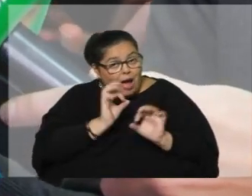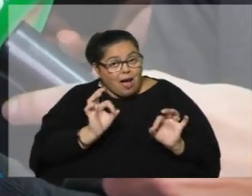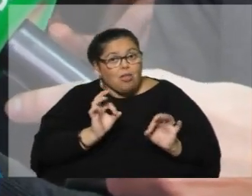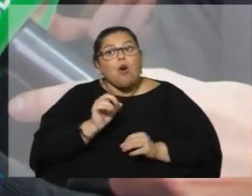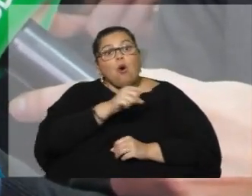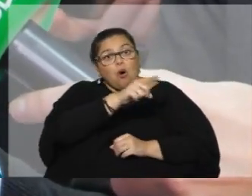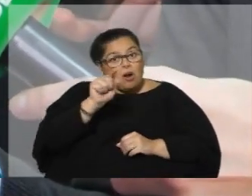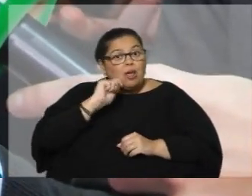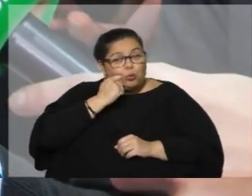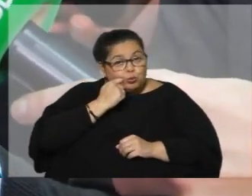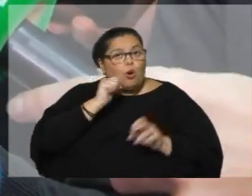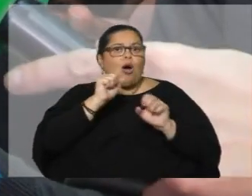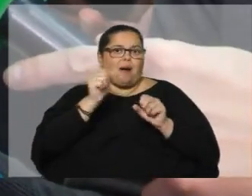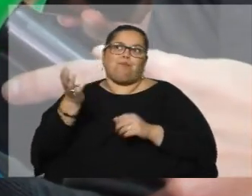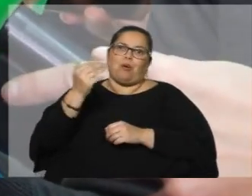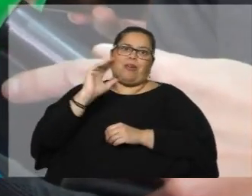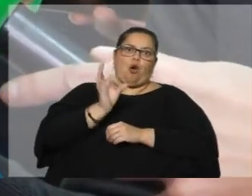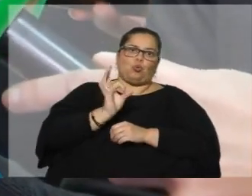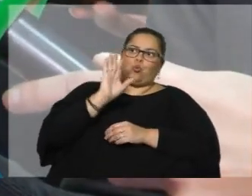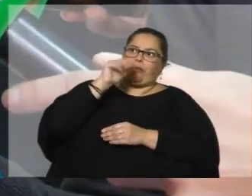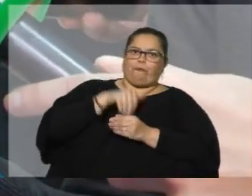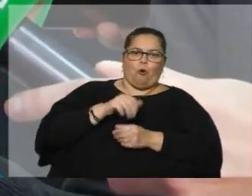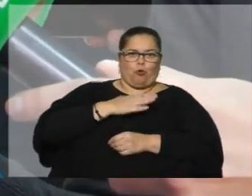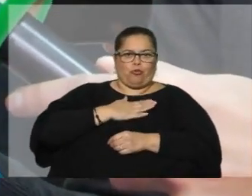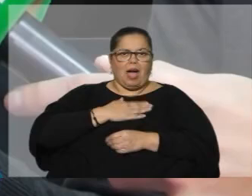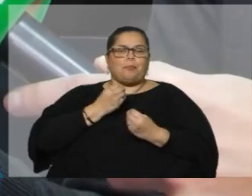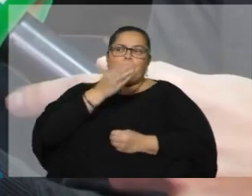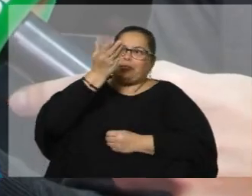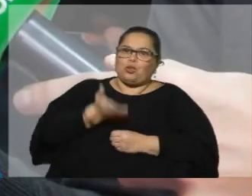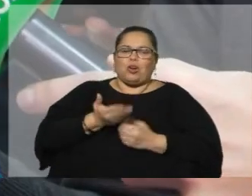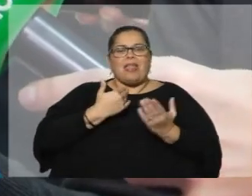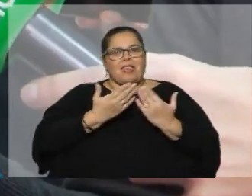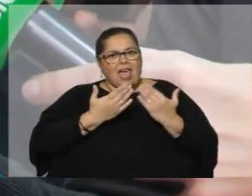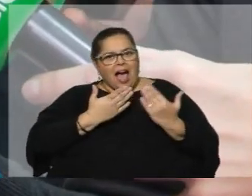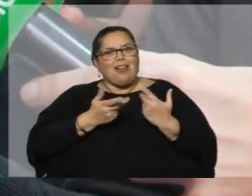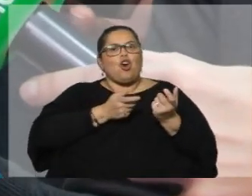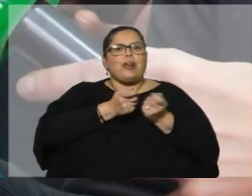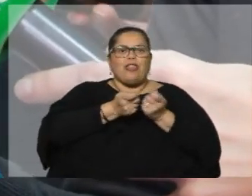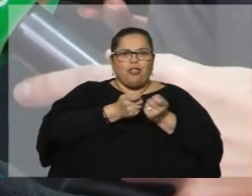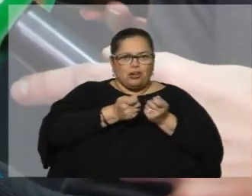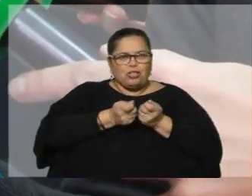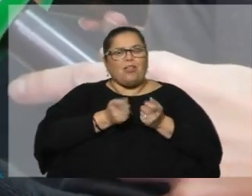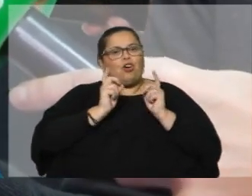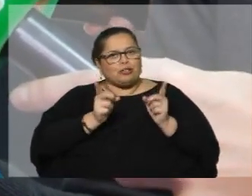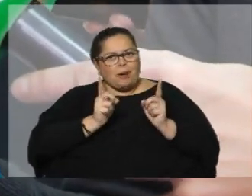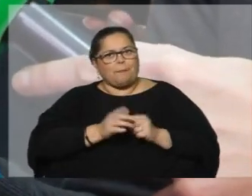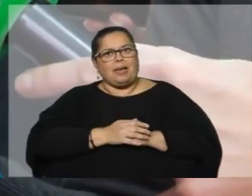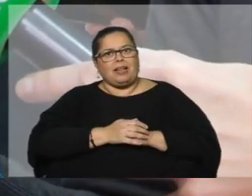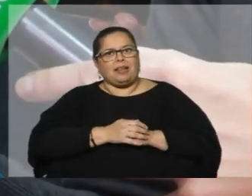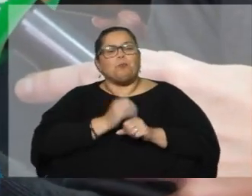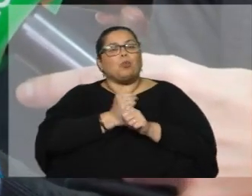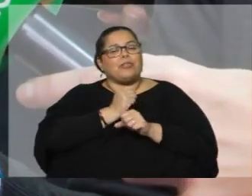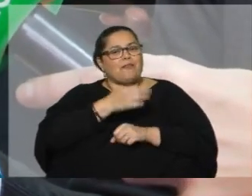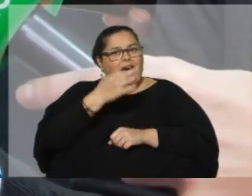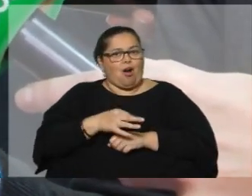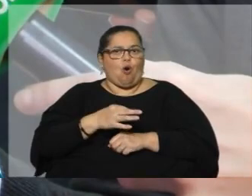por sus condiciones de negociador, de persona de diálogo y de gestor público eficiente, y bueno,